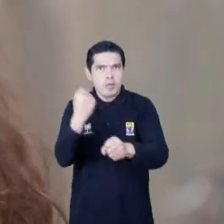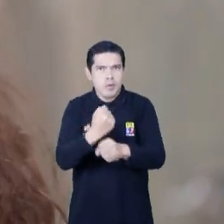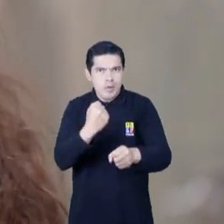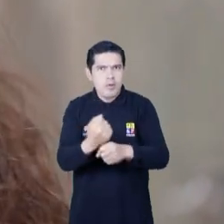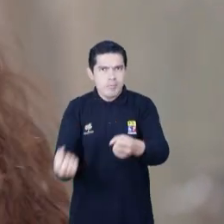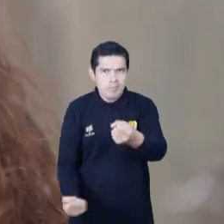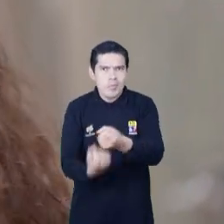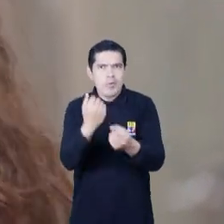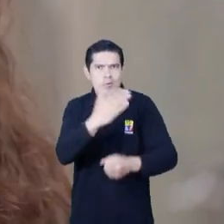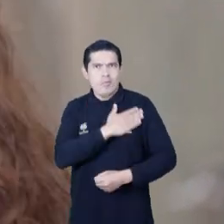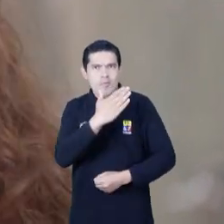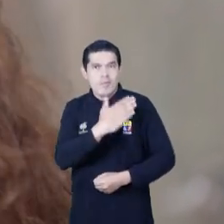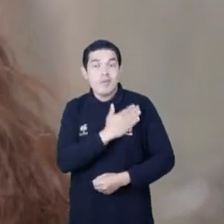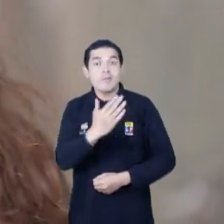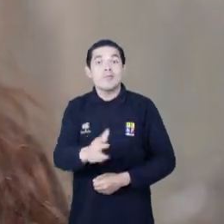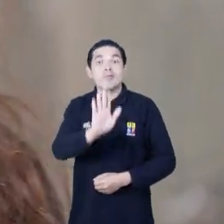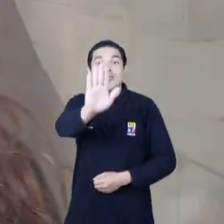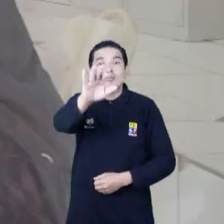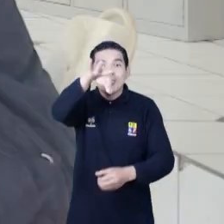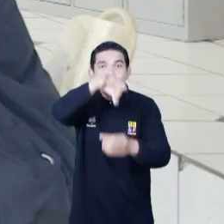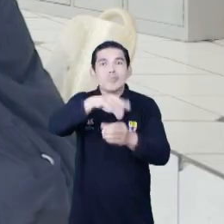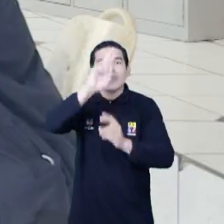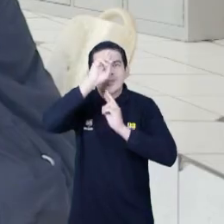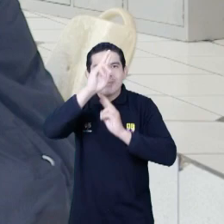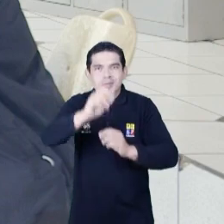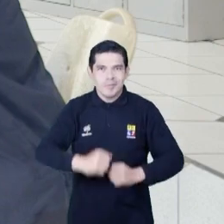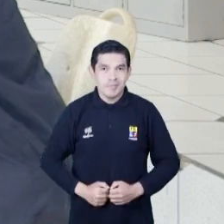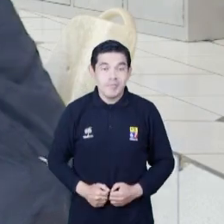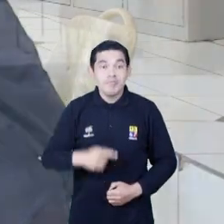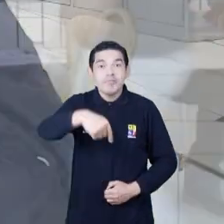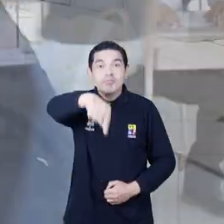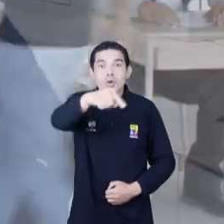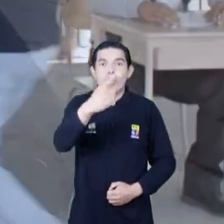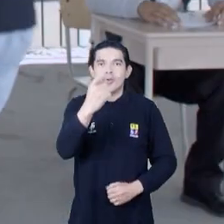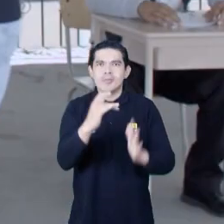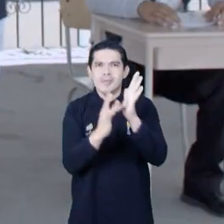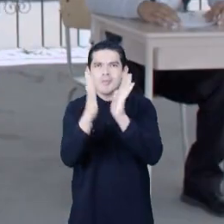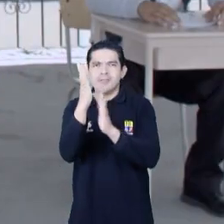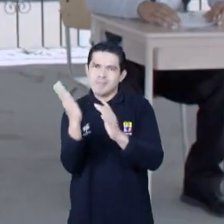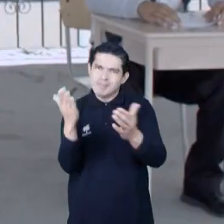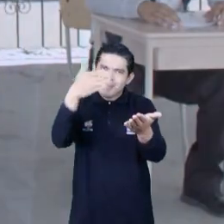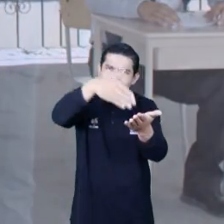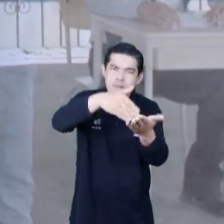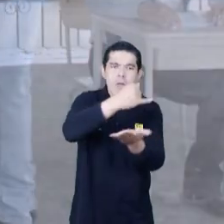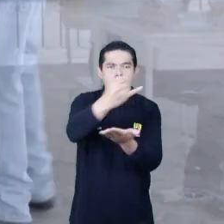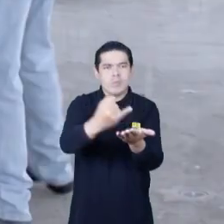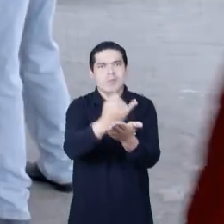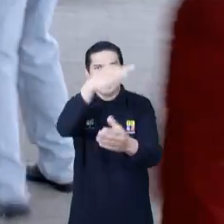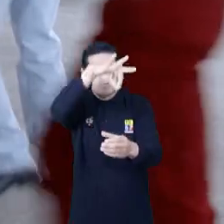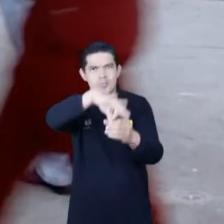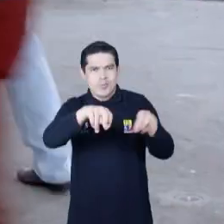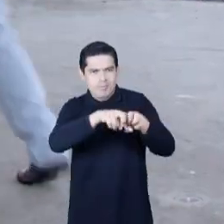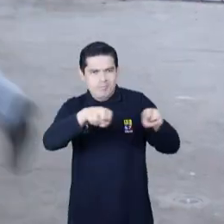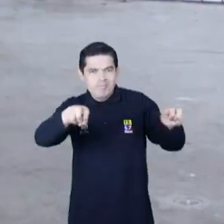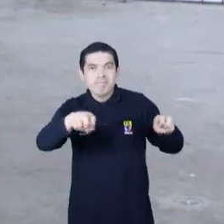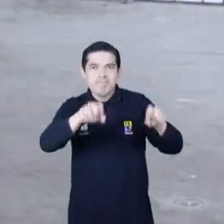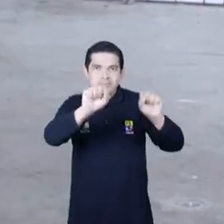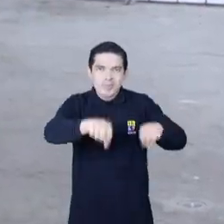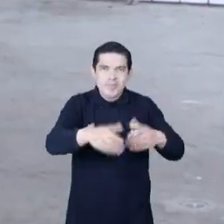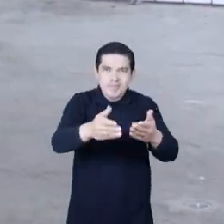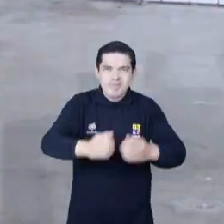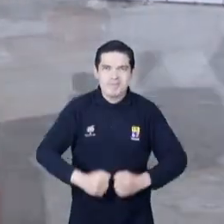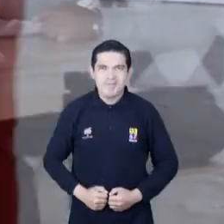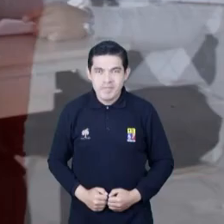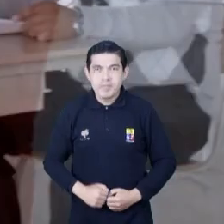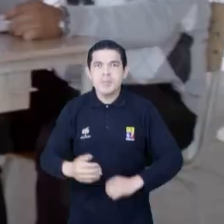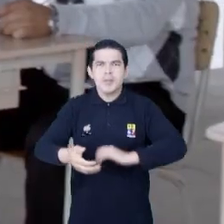la confianza. Tu voto se respeta. Este 11 de abril, acude a integrar tu junta